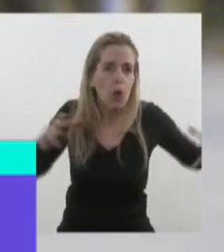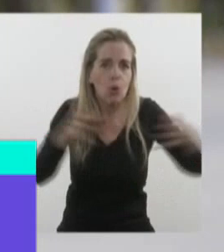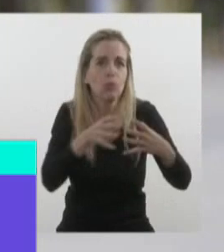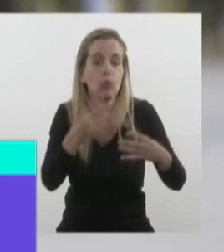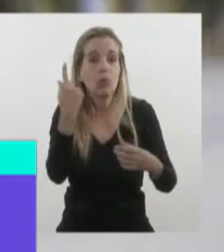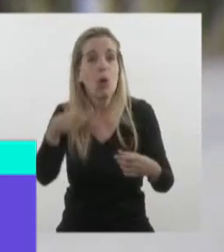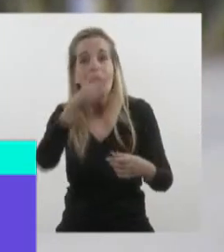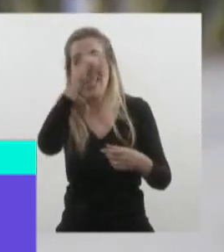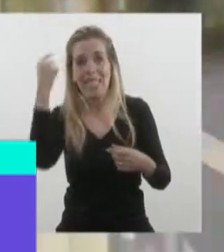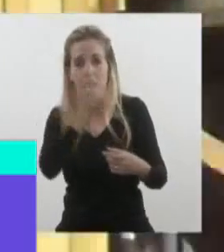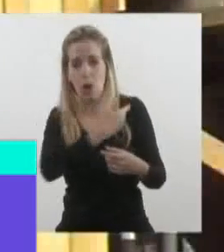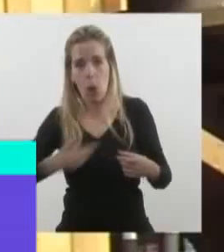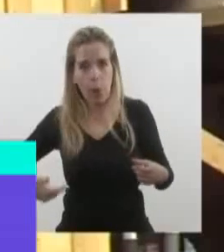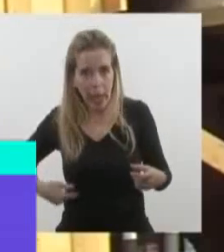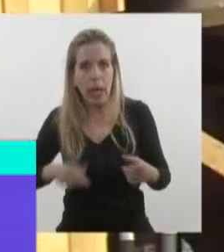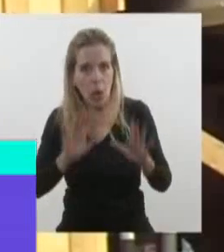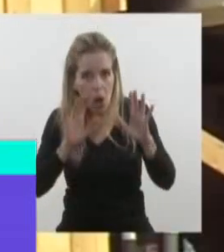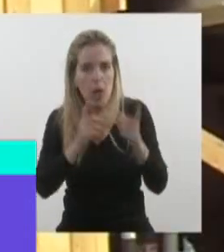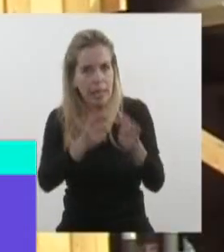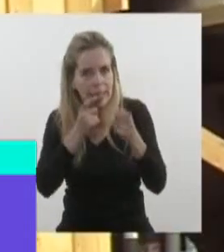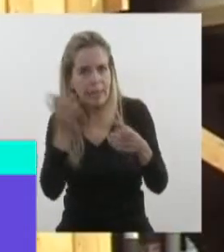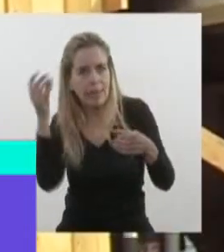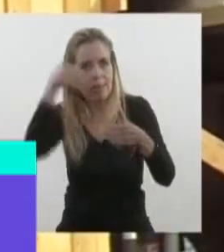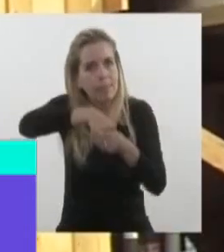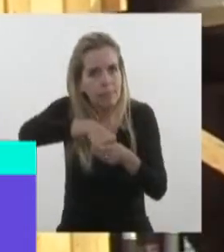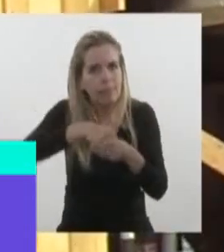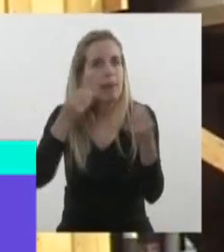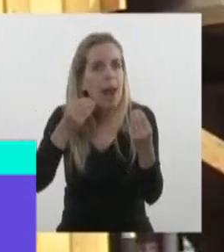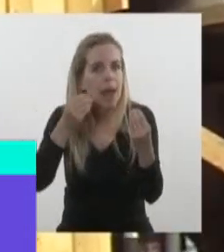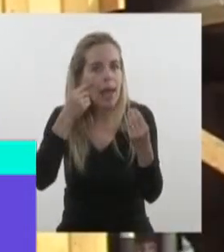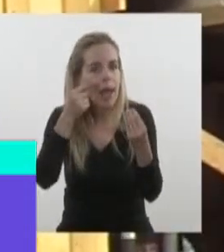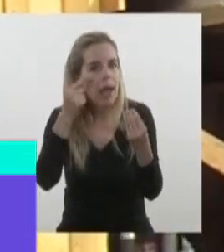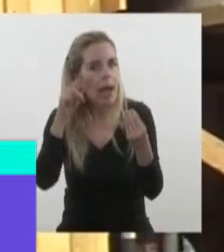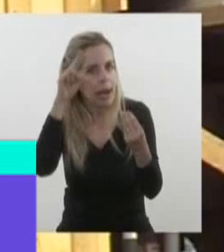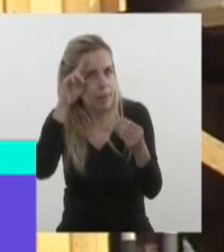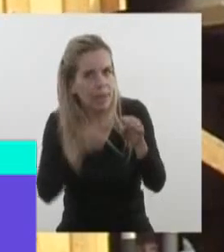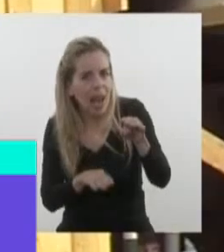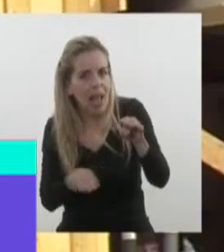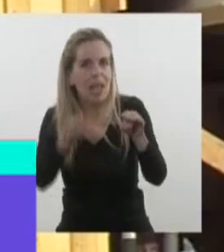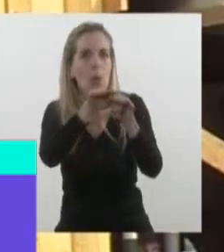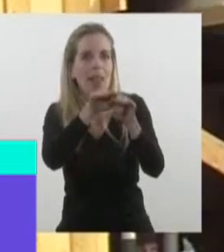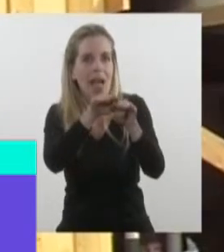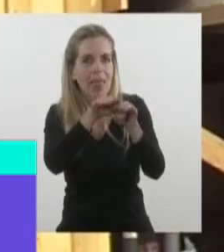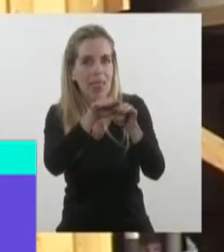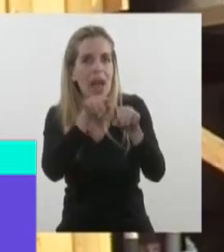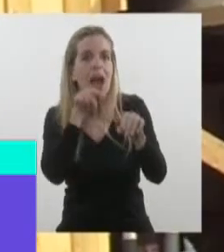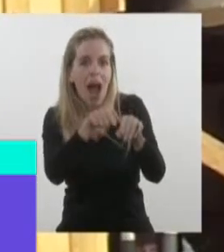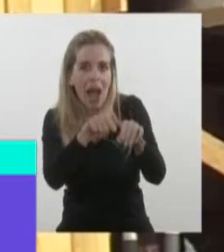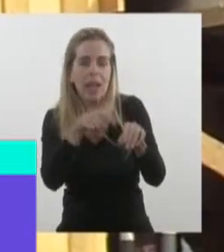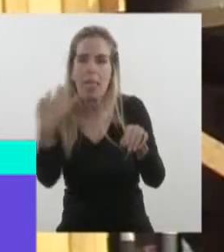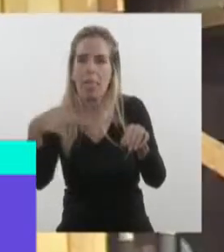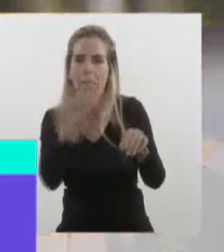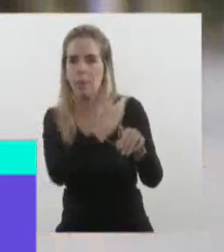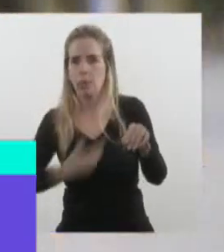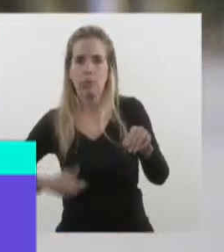Estado hace falta que intervenga para poner igualdad donde el mercado la quiebra, allí debemos